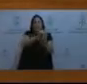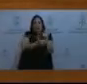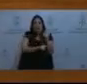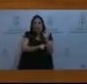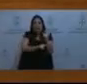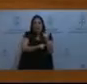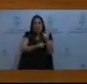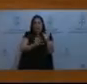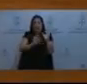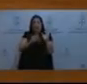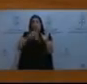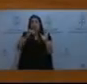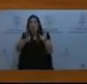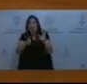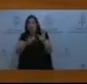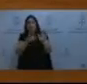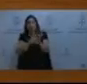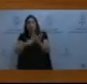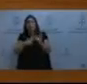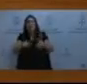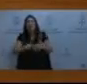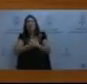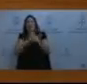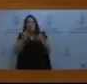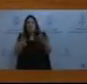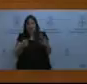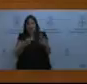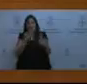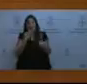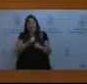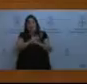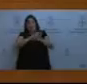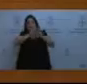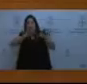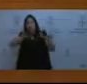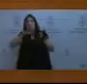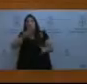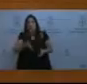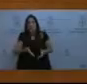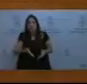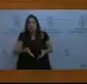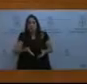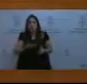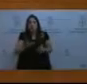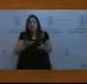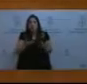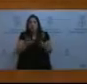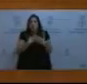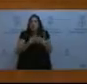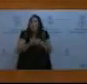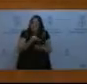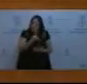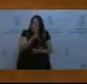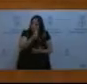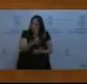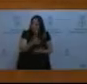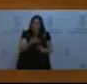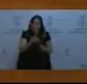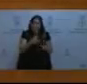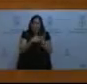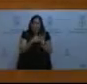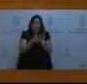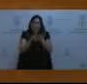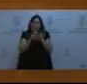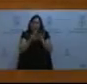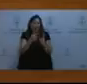los 16º. Es que, y este es un ejemplo claro de por qué. Mire, yo creo, no le voy a negar ni buena voluntad, pero esto es un despropuesto. No me diga que es un ejemplo modélico